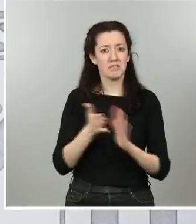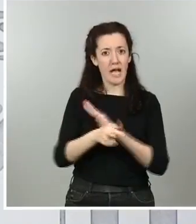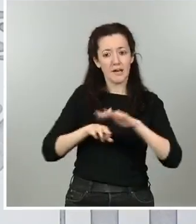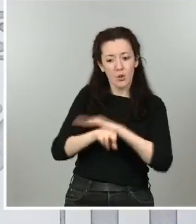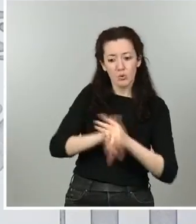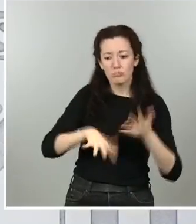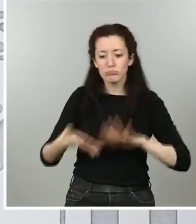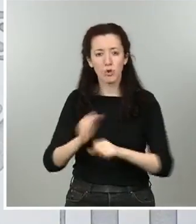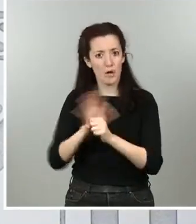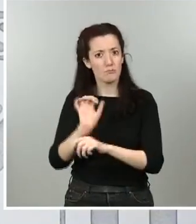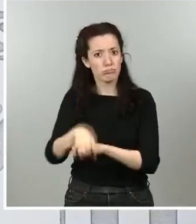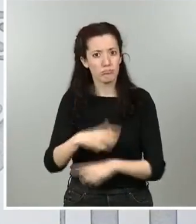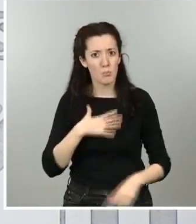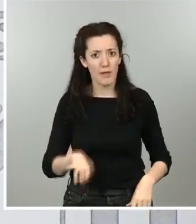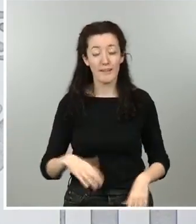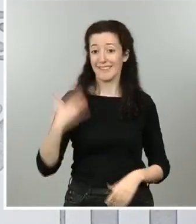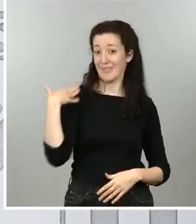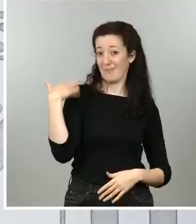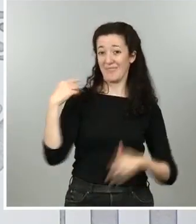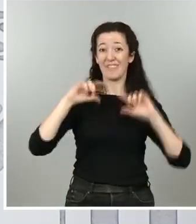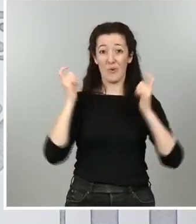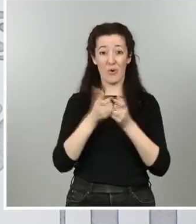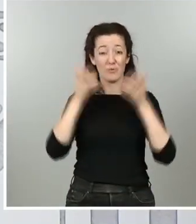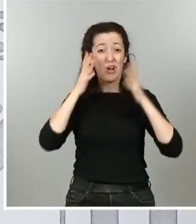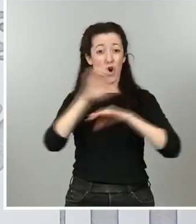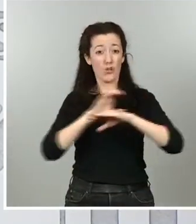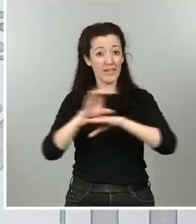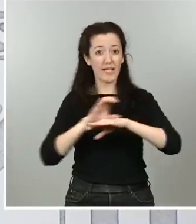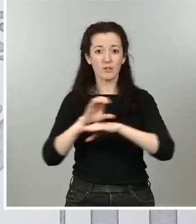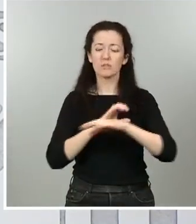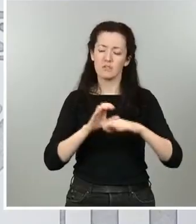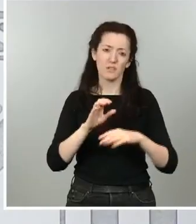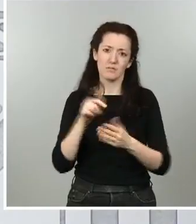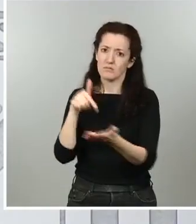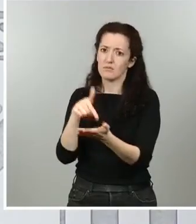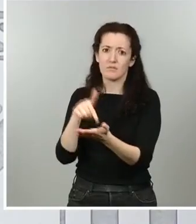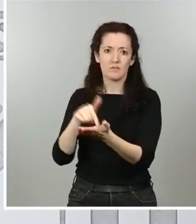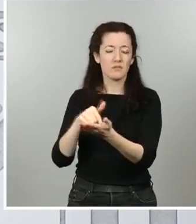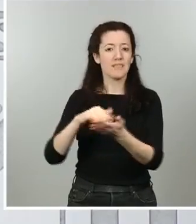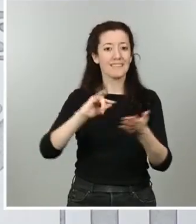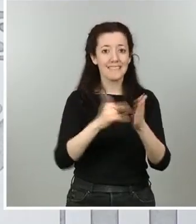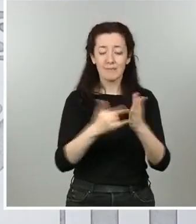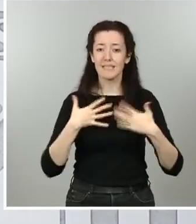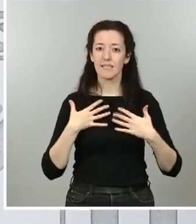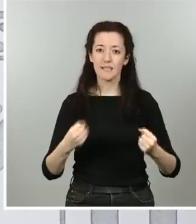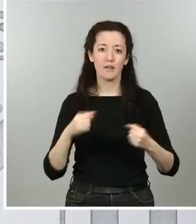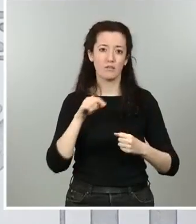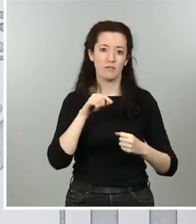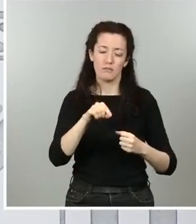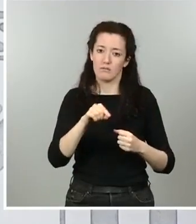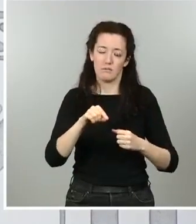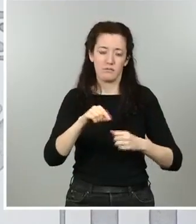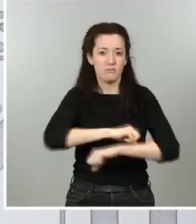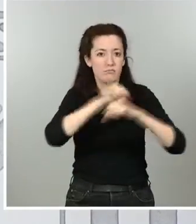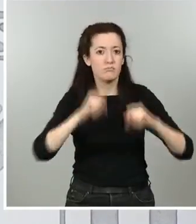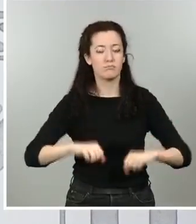como Gobierno que era una prioridad absoluta el refuerzo del sistema sanitario. Pero, a pesar de que las medidas de